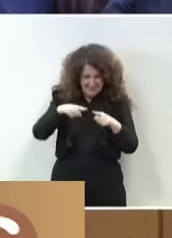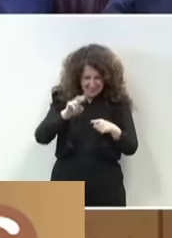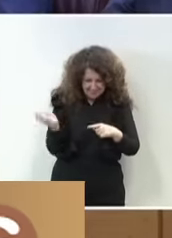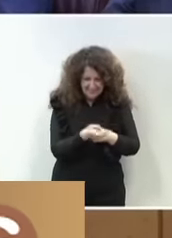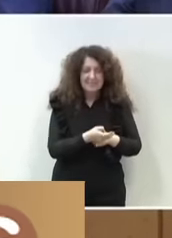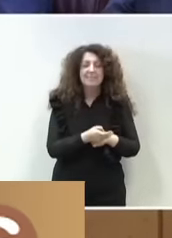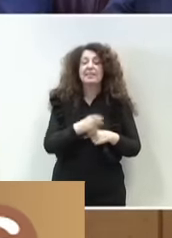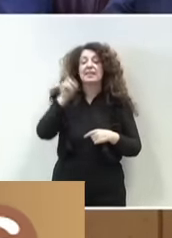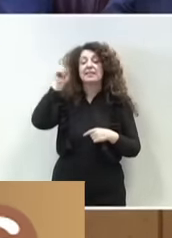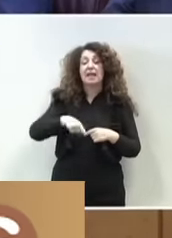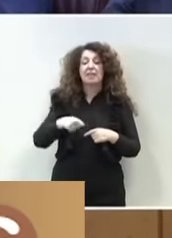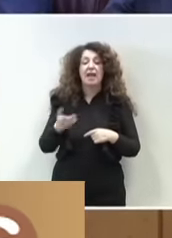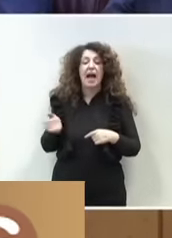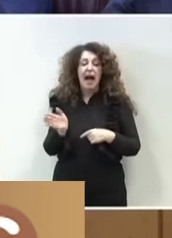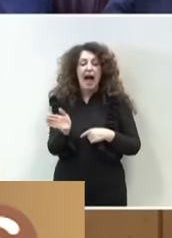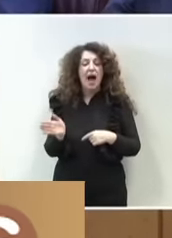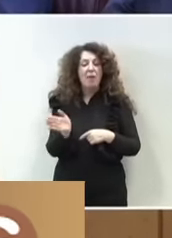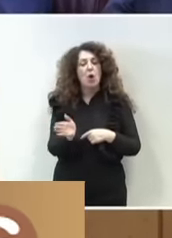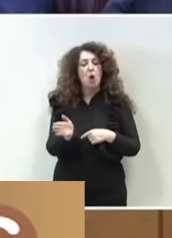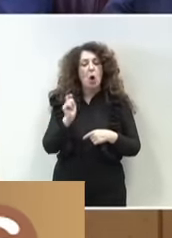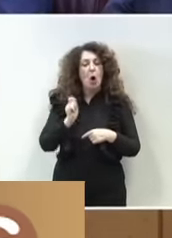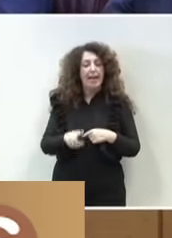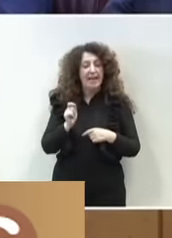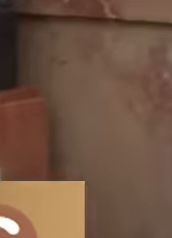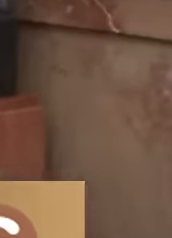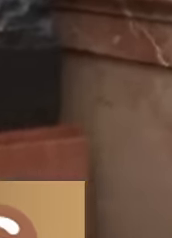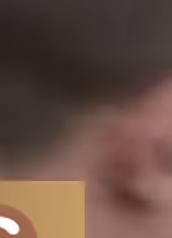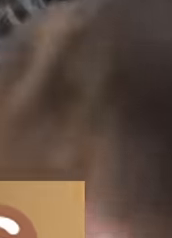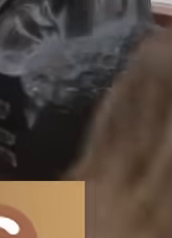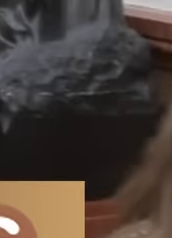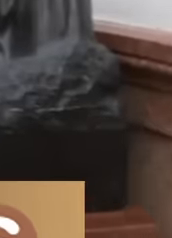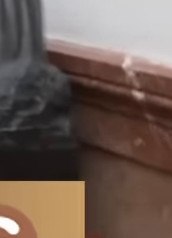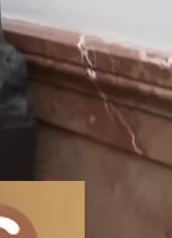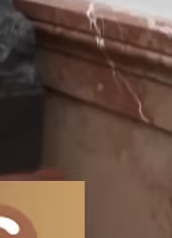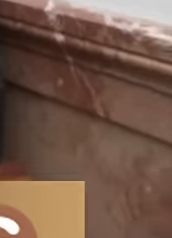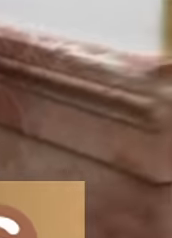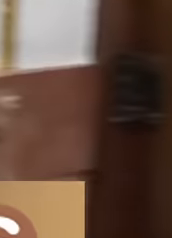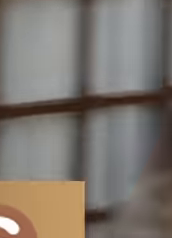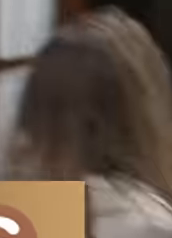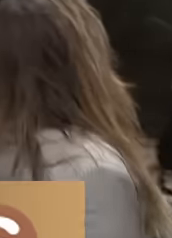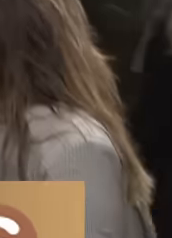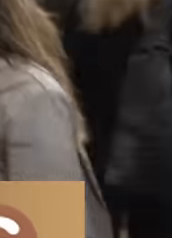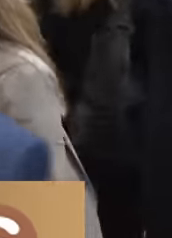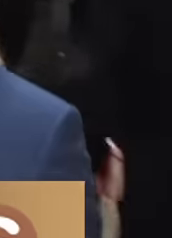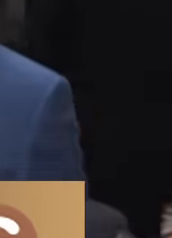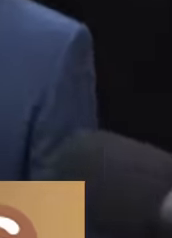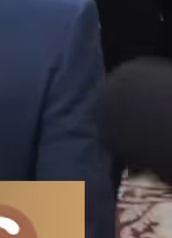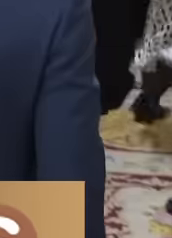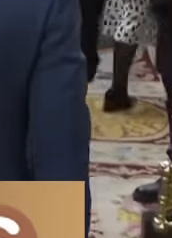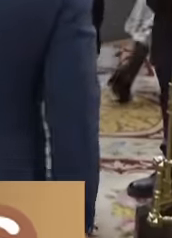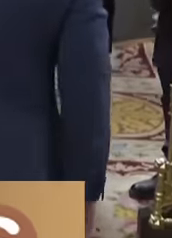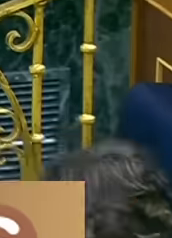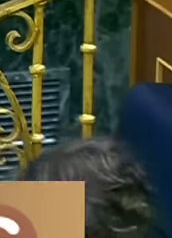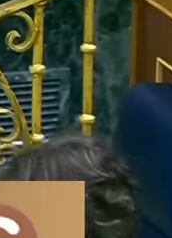la dictadura de Sánchez. Estamos justo en ese punto. En 2 años se ha gastado